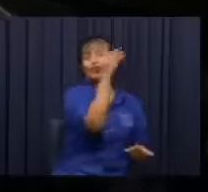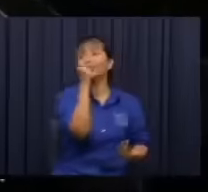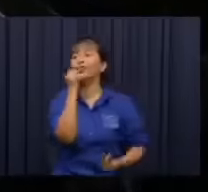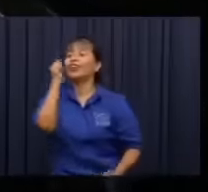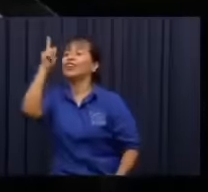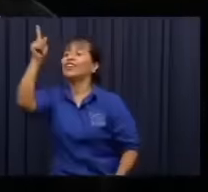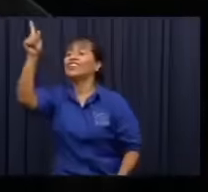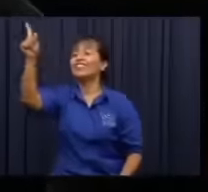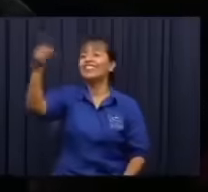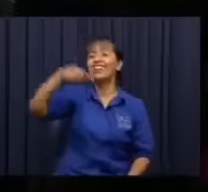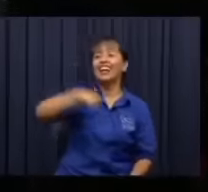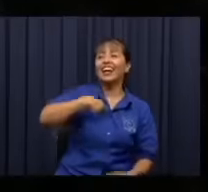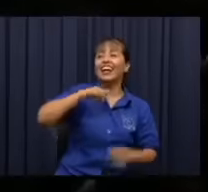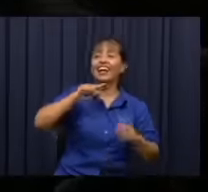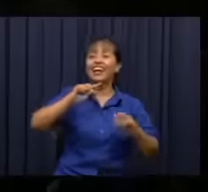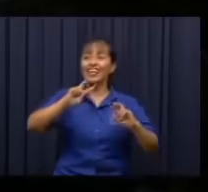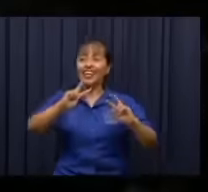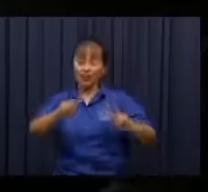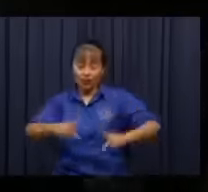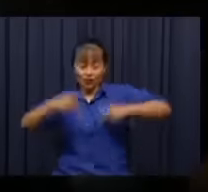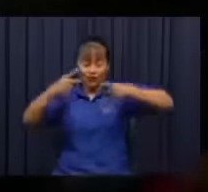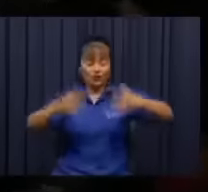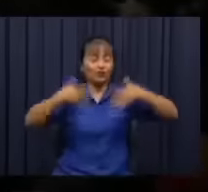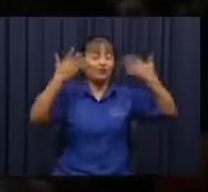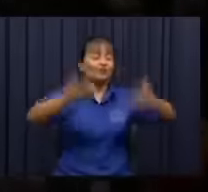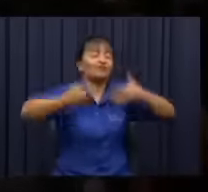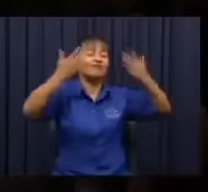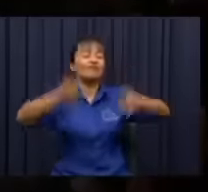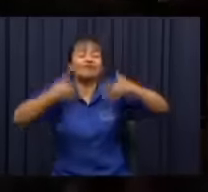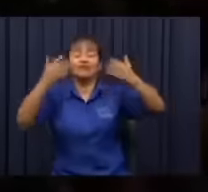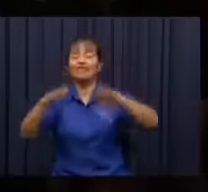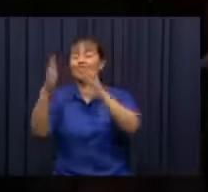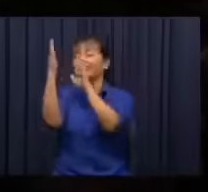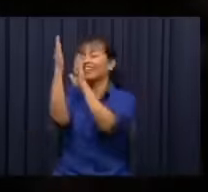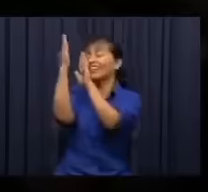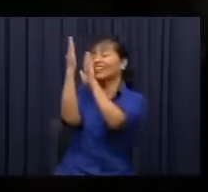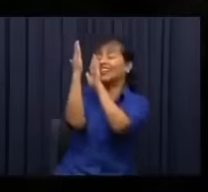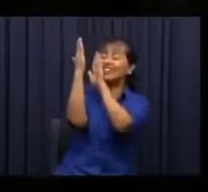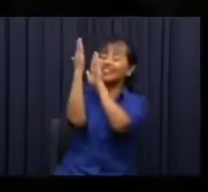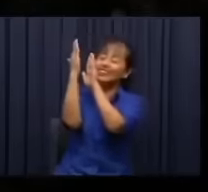abrazaría tu gloria, Señor? Voy a perder la compostura,